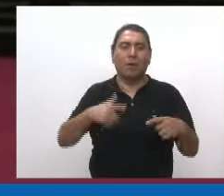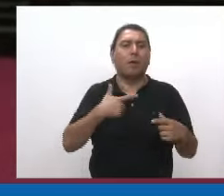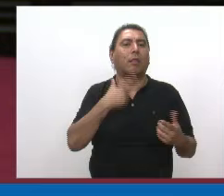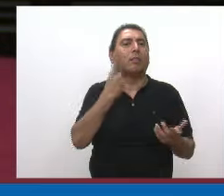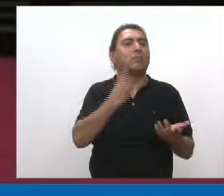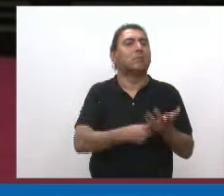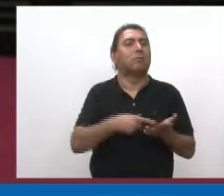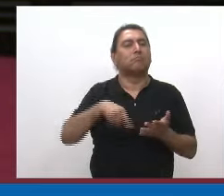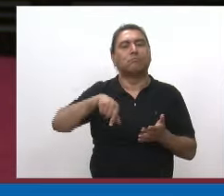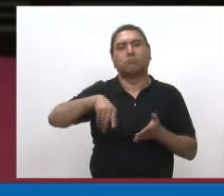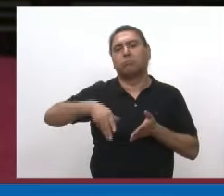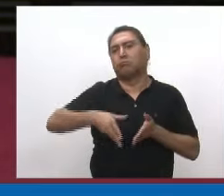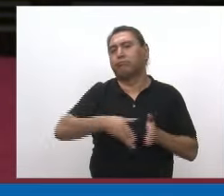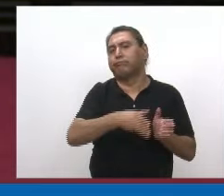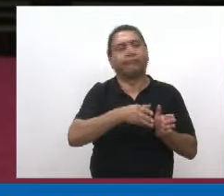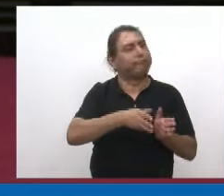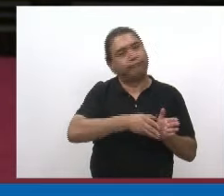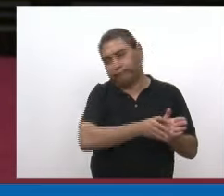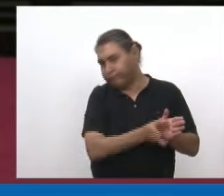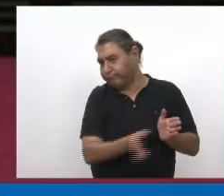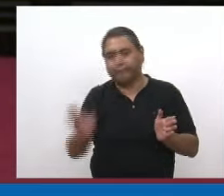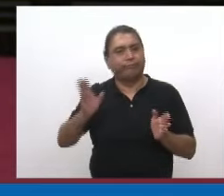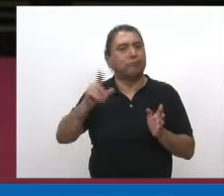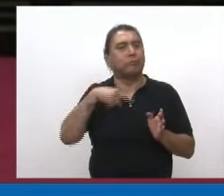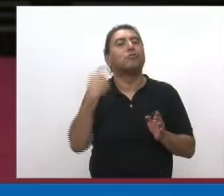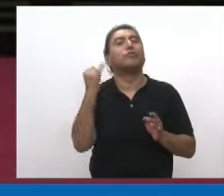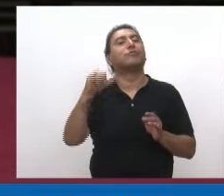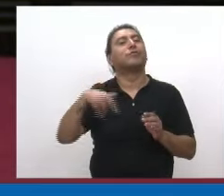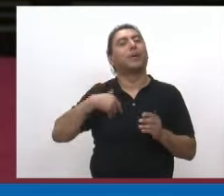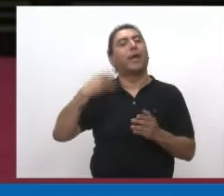camino y que nosotros sí representamos.